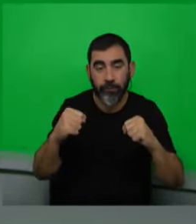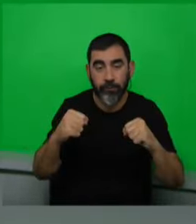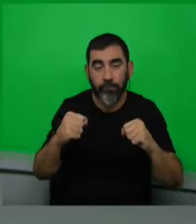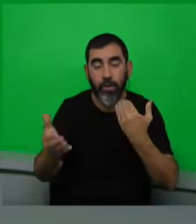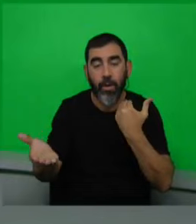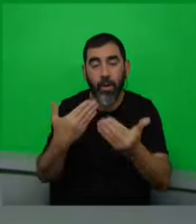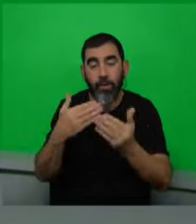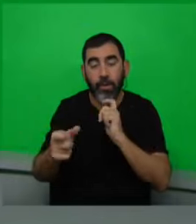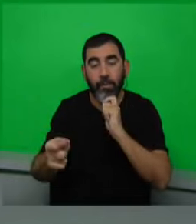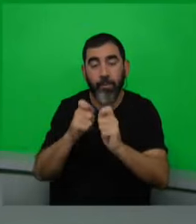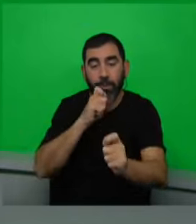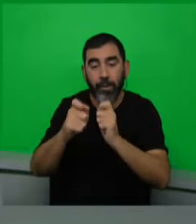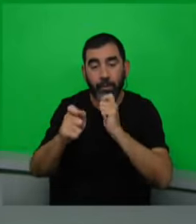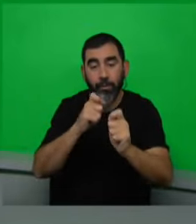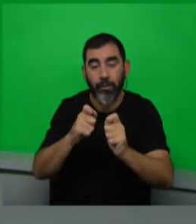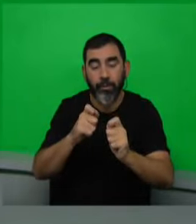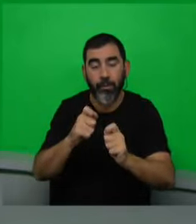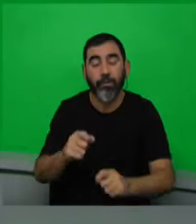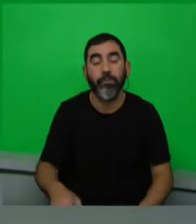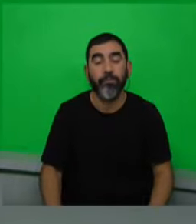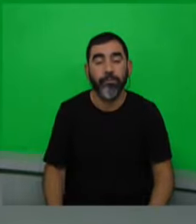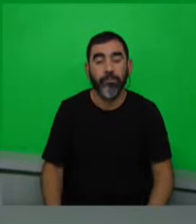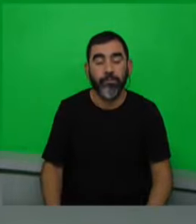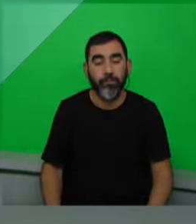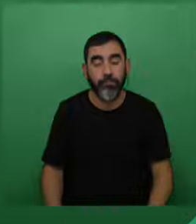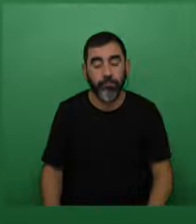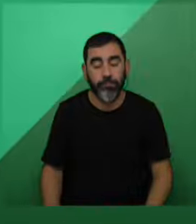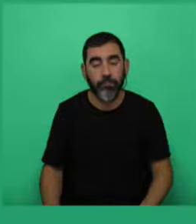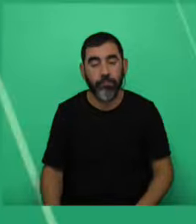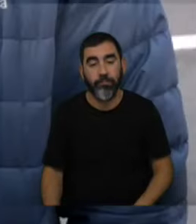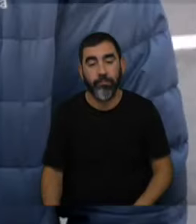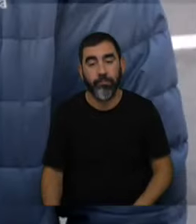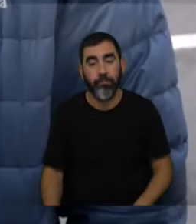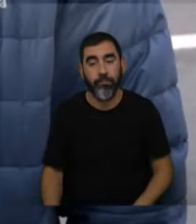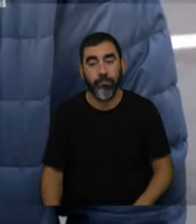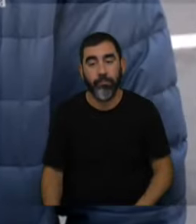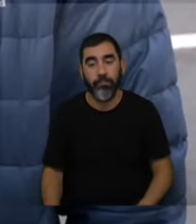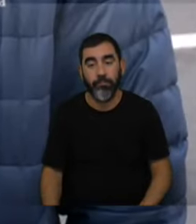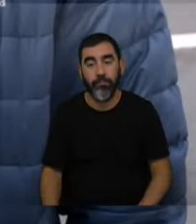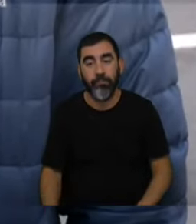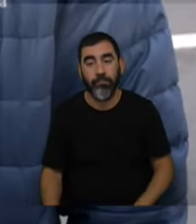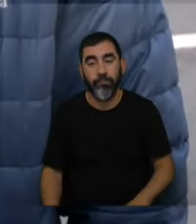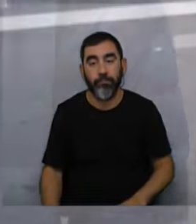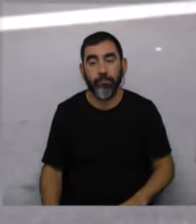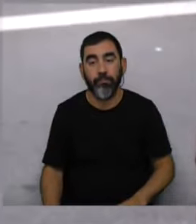va a hablar nuestro periodista Diego Martini Cómo estás Diego bienvenido buen mediodía para ti